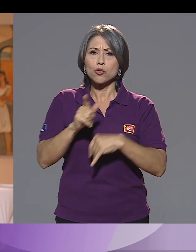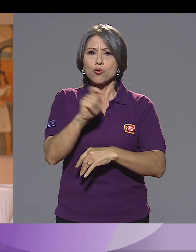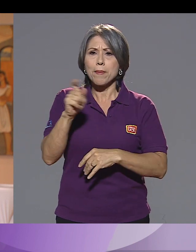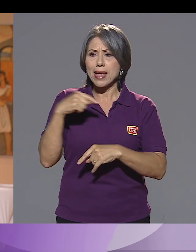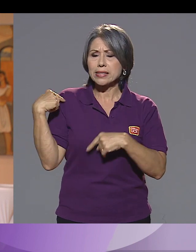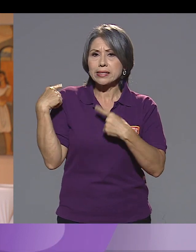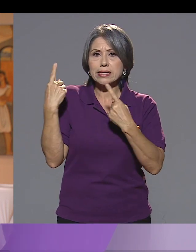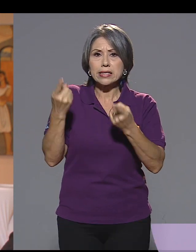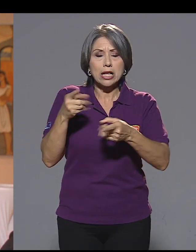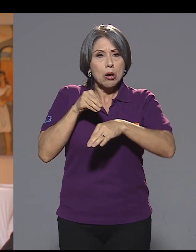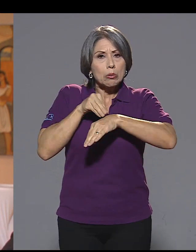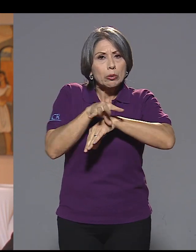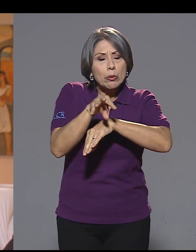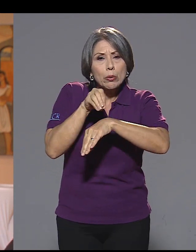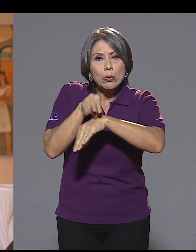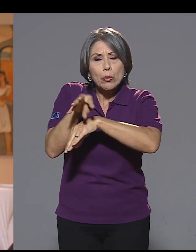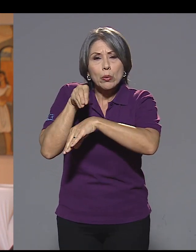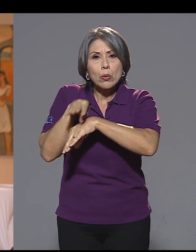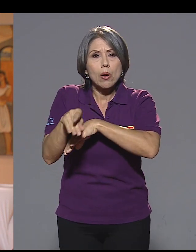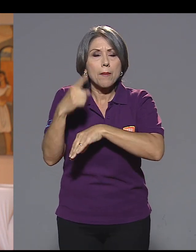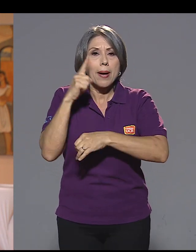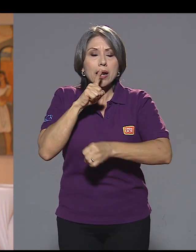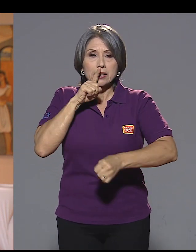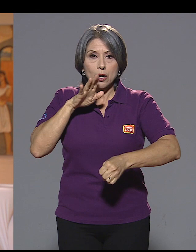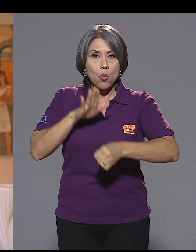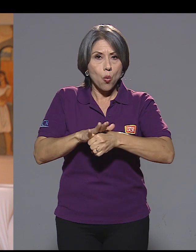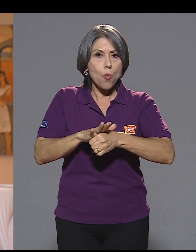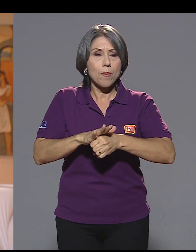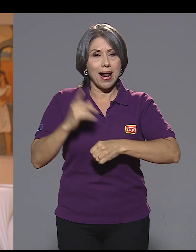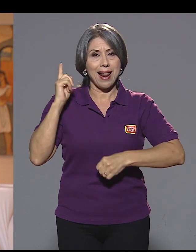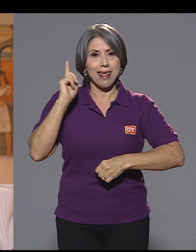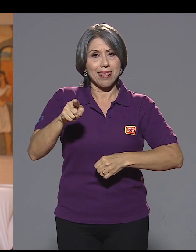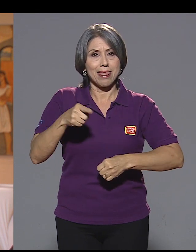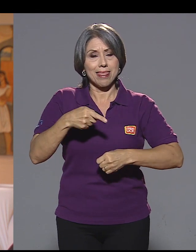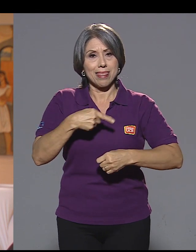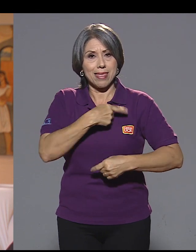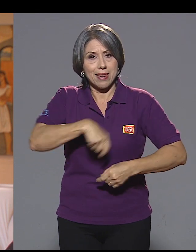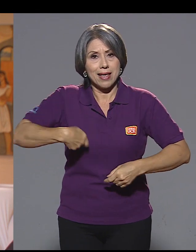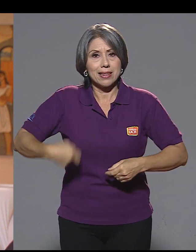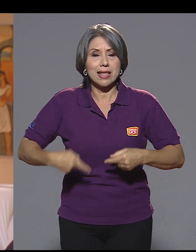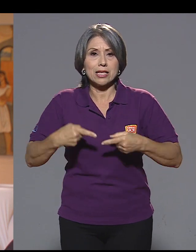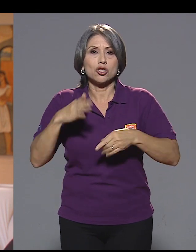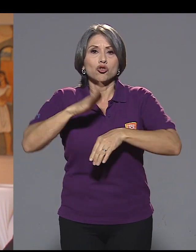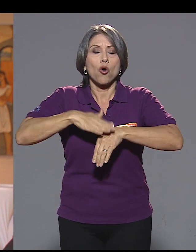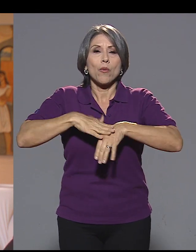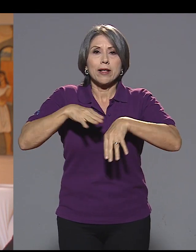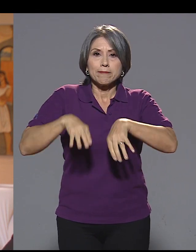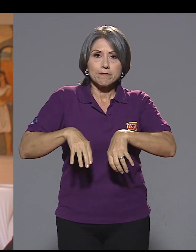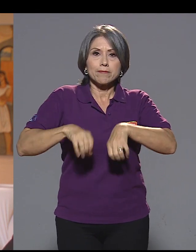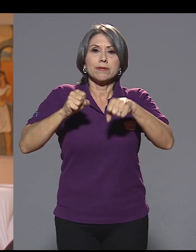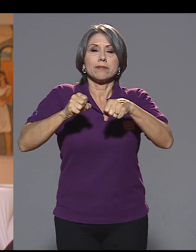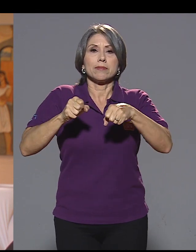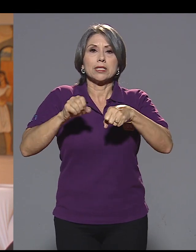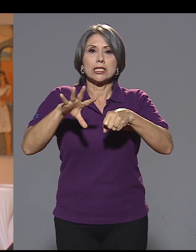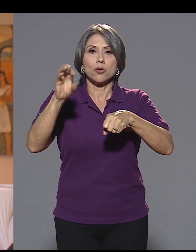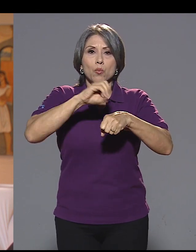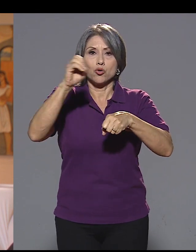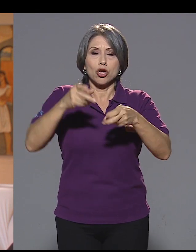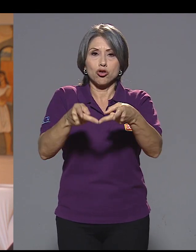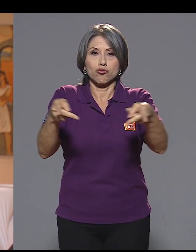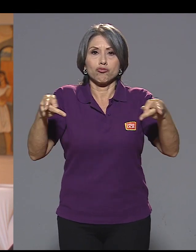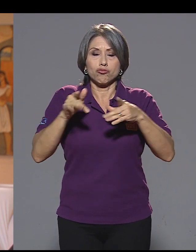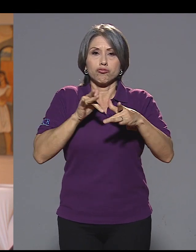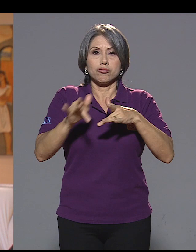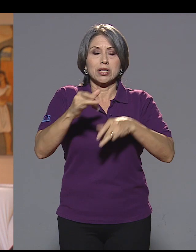últimos meses una gran incidencia para que se cumpla la directriz acerca de la reserva en las instituciones públicas. Ya